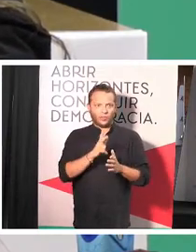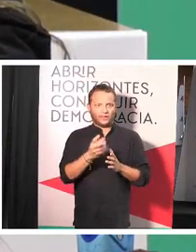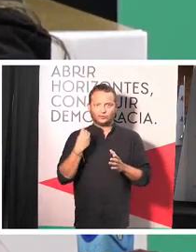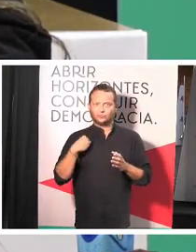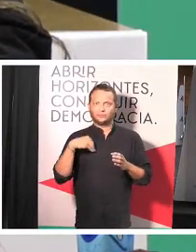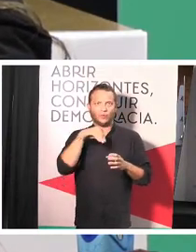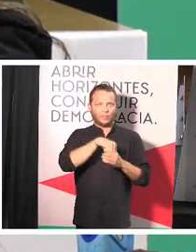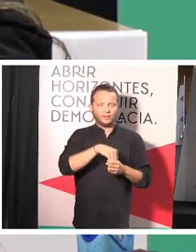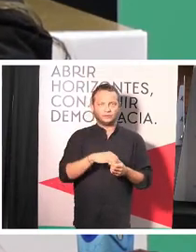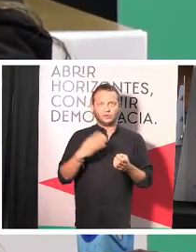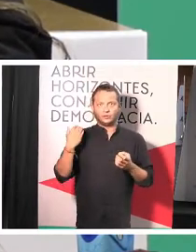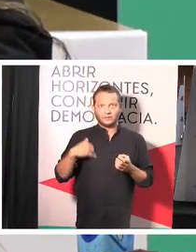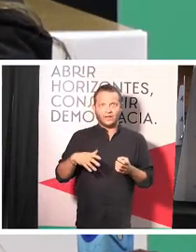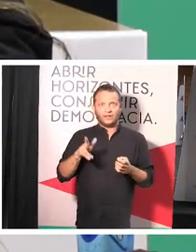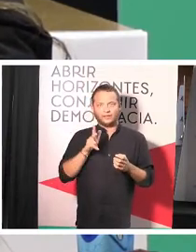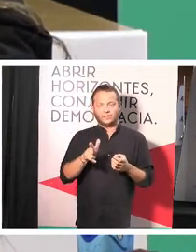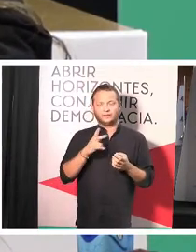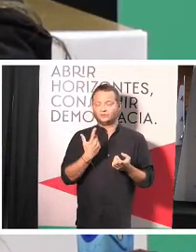son